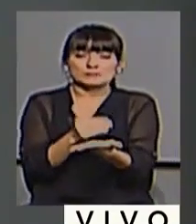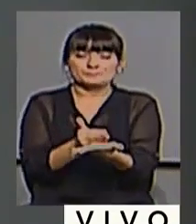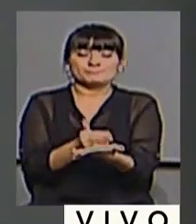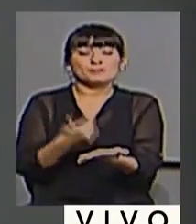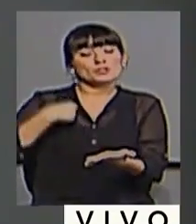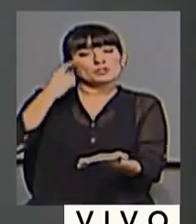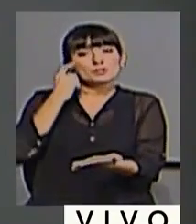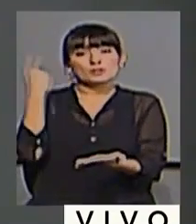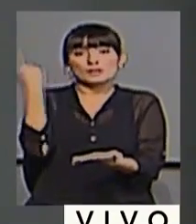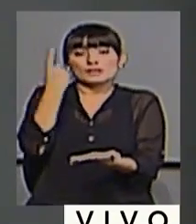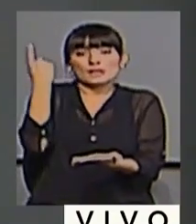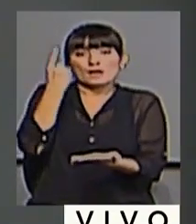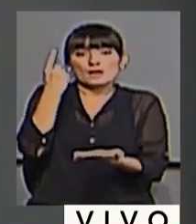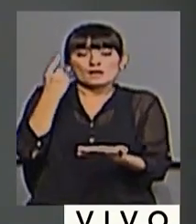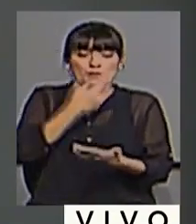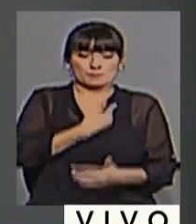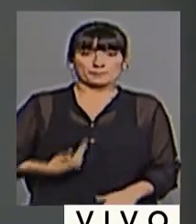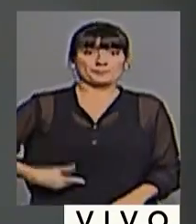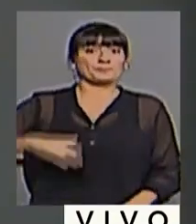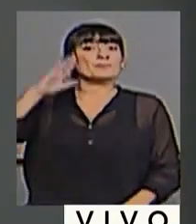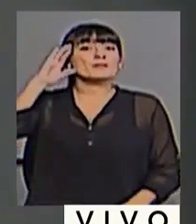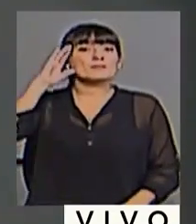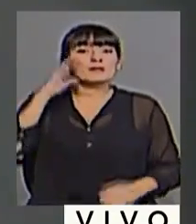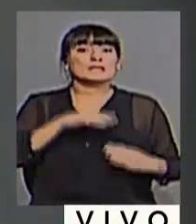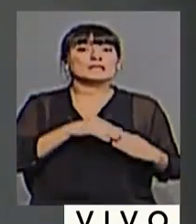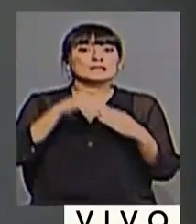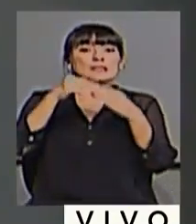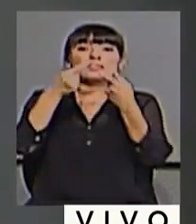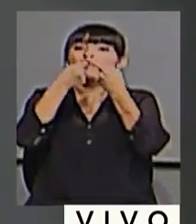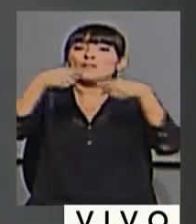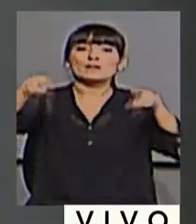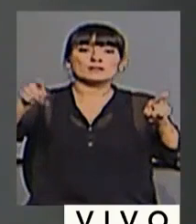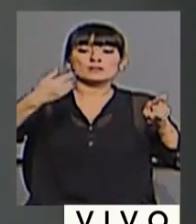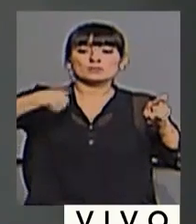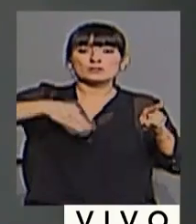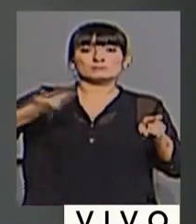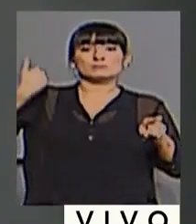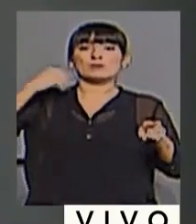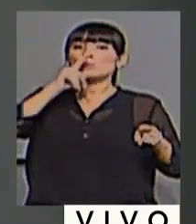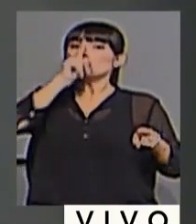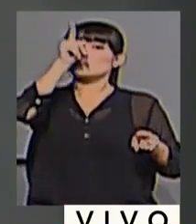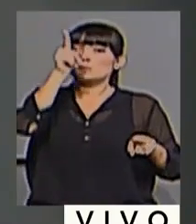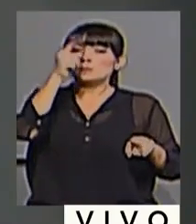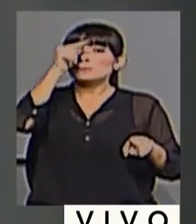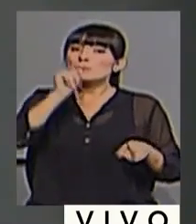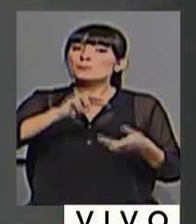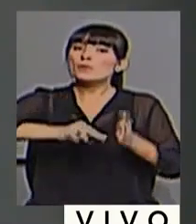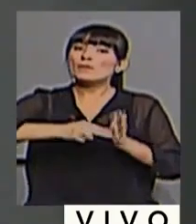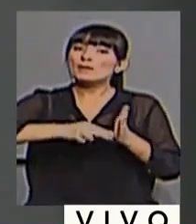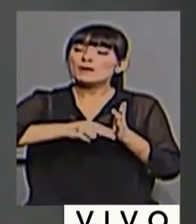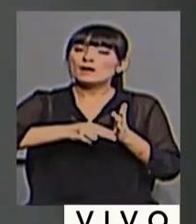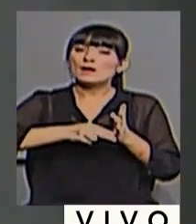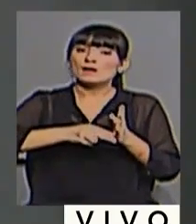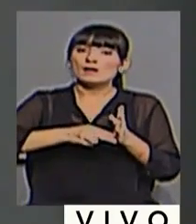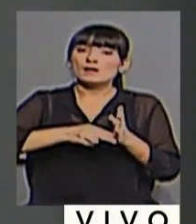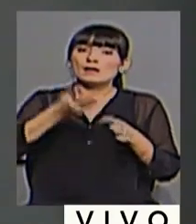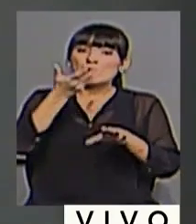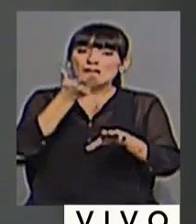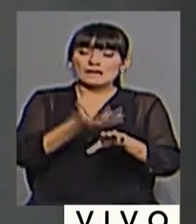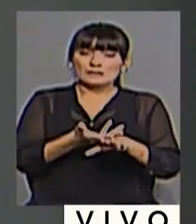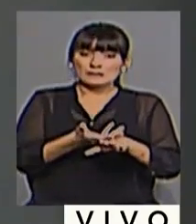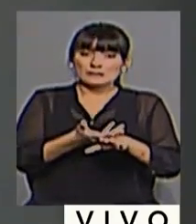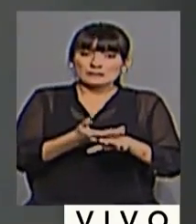general la presidenta Bachelet ha tenido un liderazgo diferente a los que estamos acostumbrados, pero el problema es que se generó una brecha